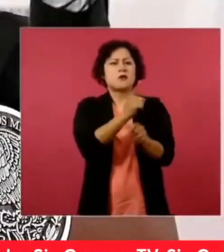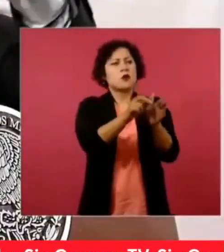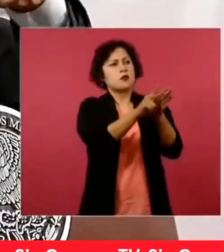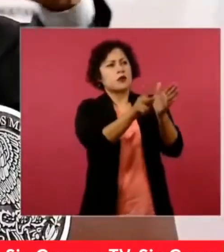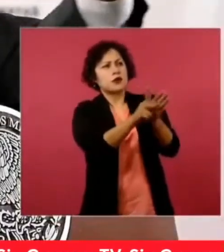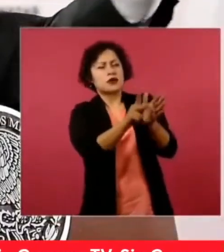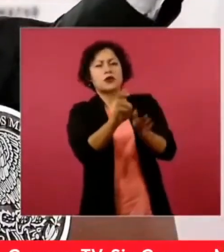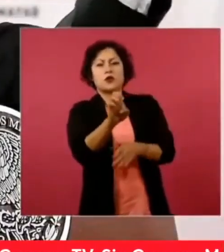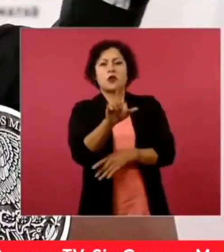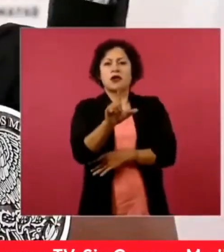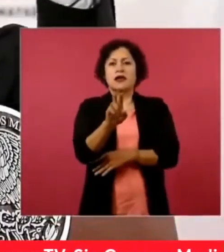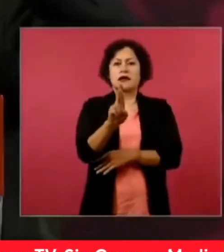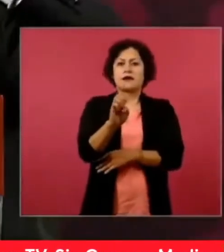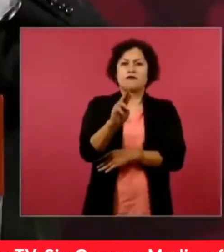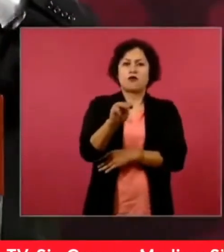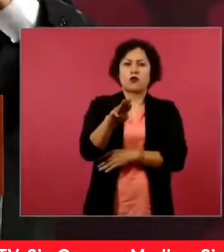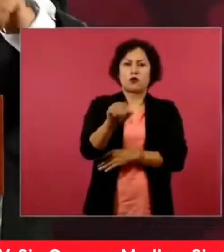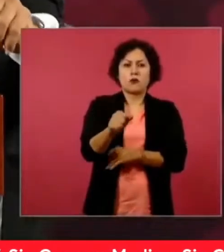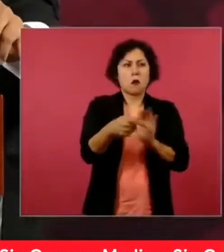Espérate, Claudia,